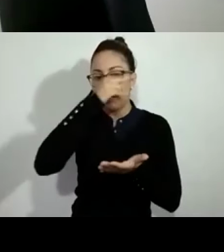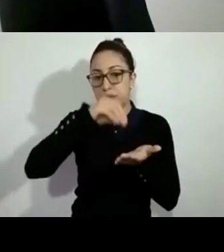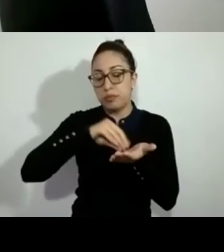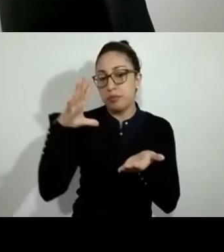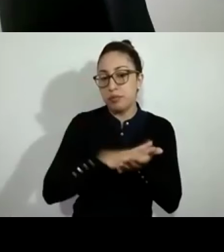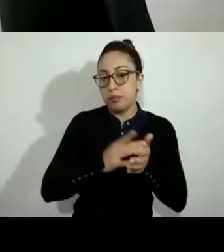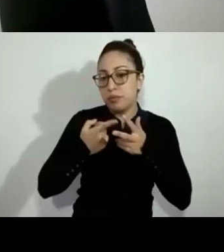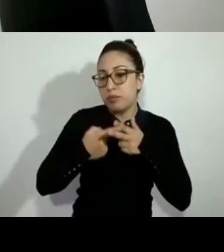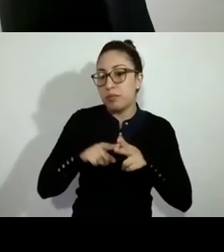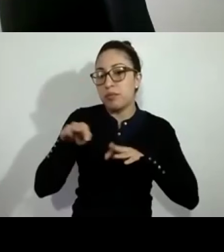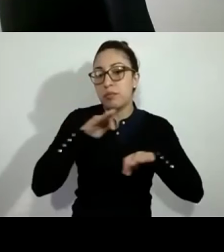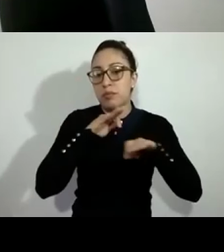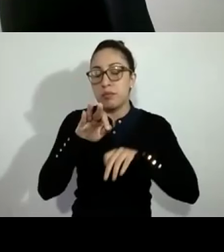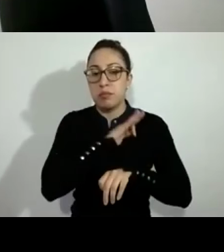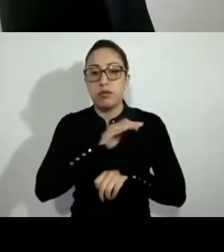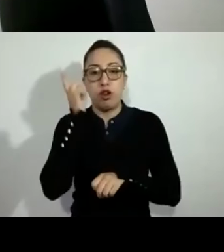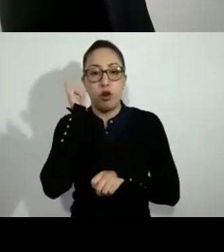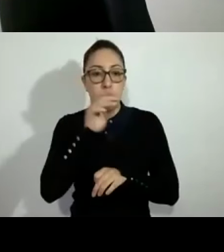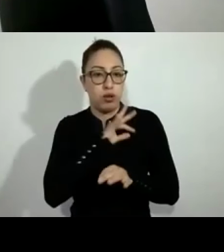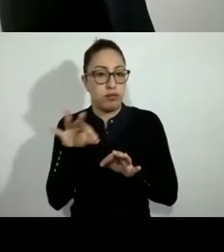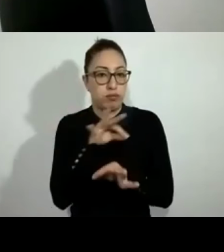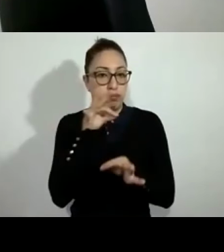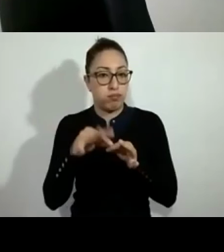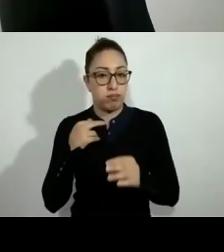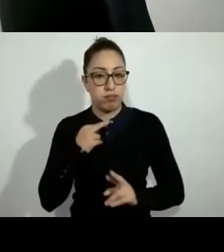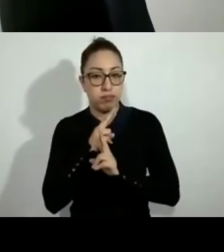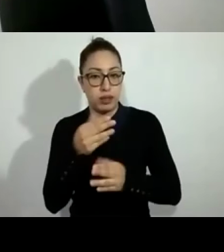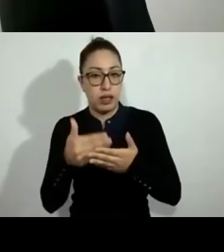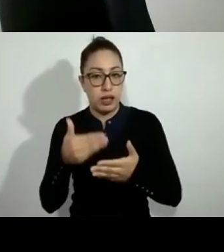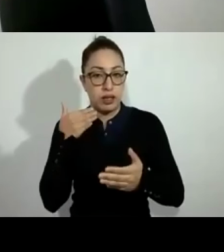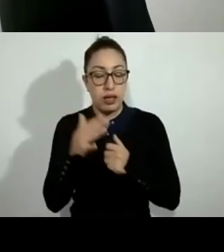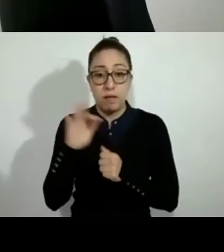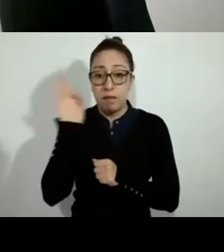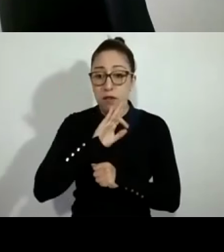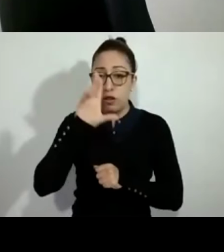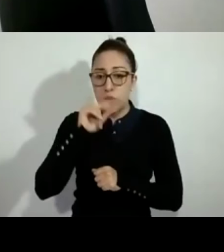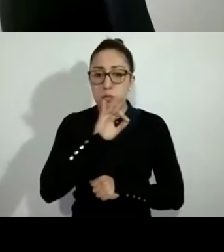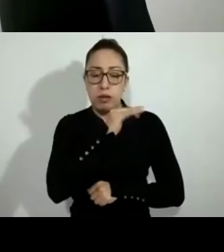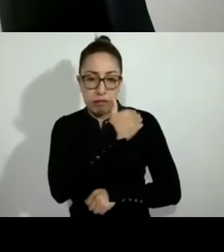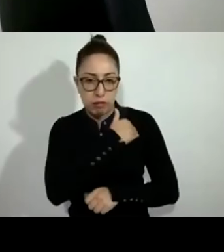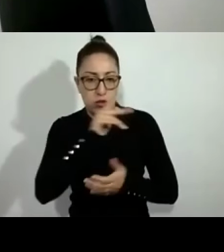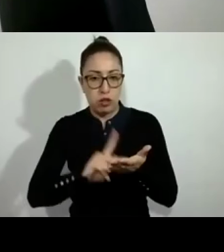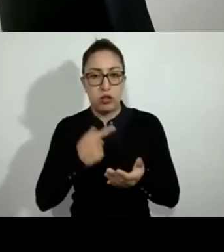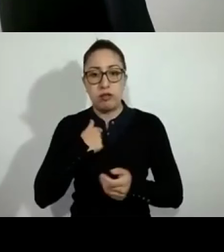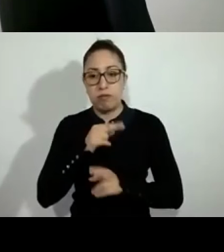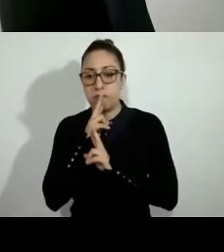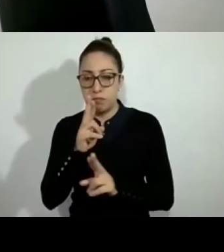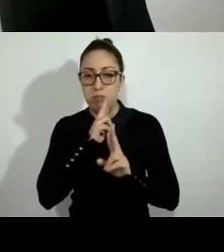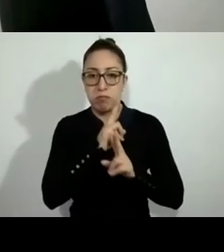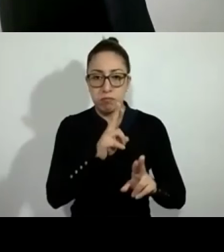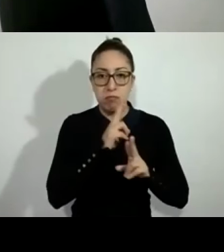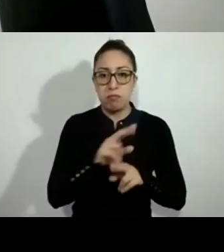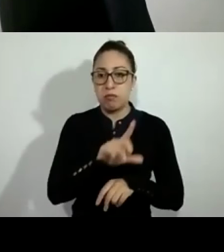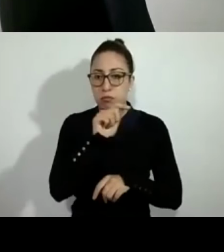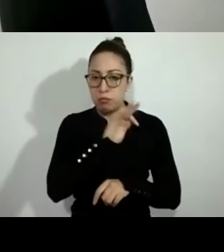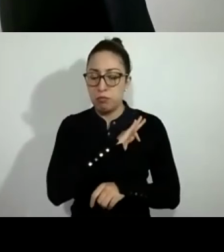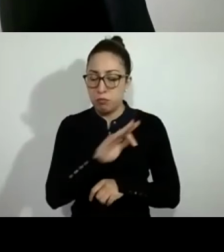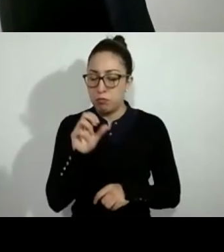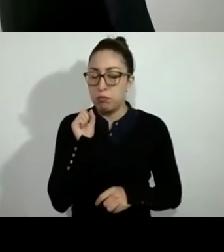sus respuestas, y de no ser así, les pido